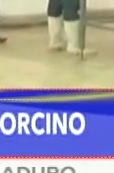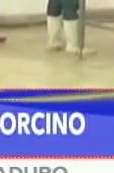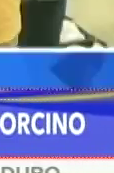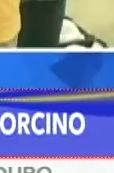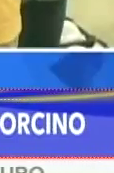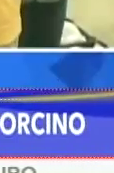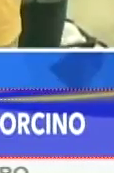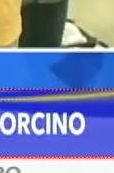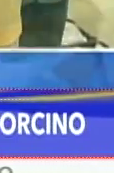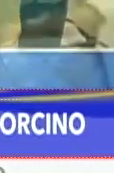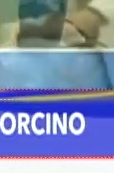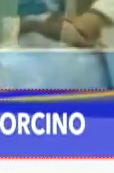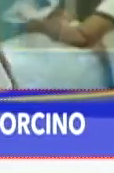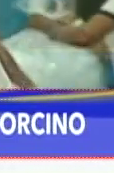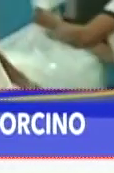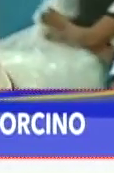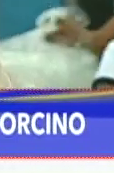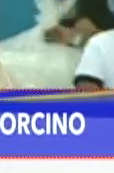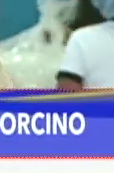nuestro país.